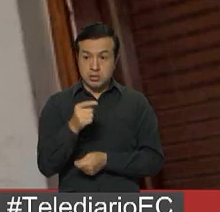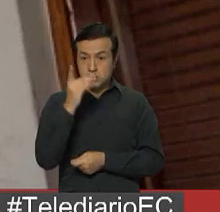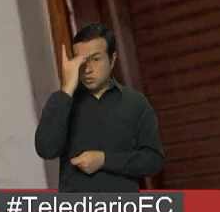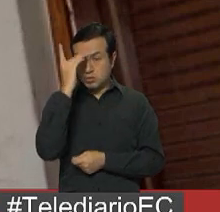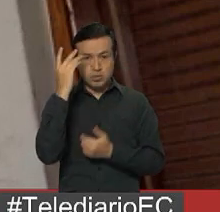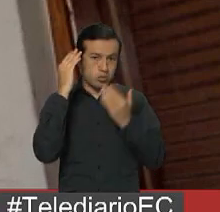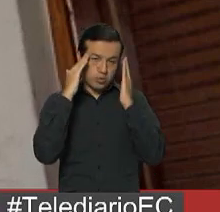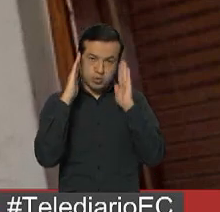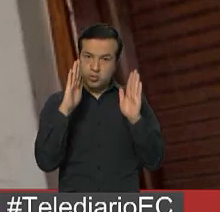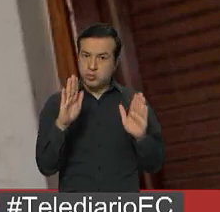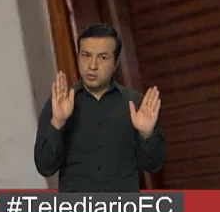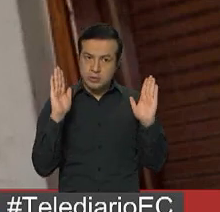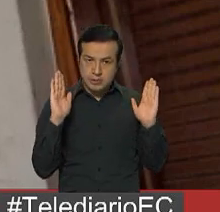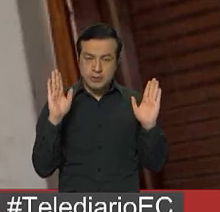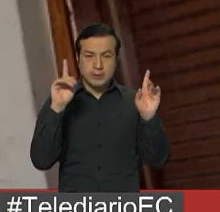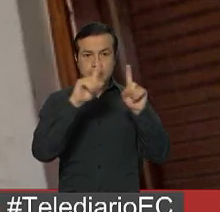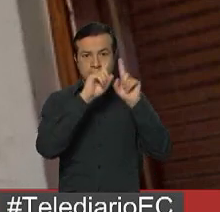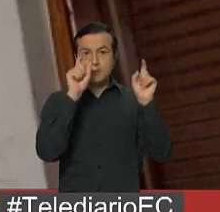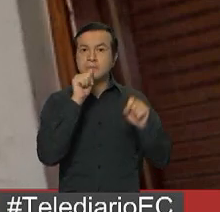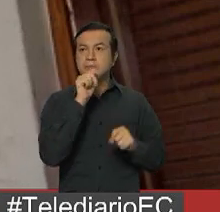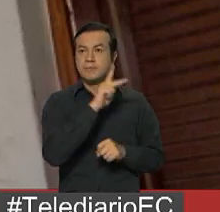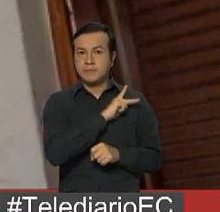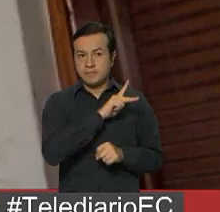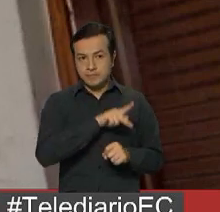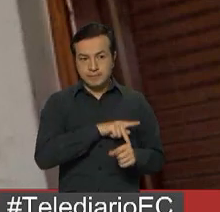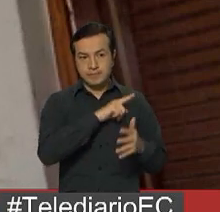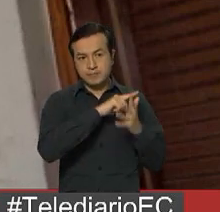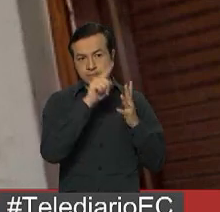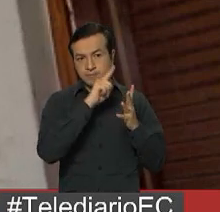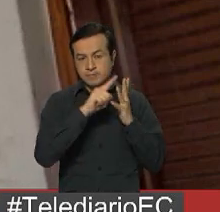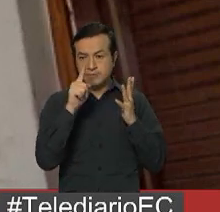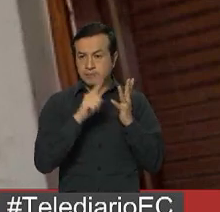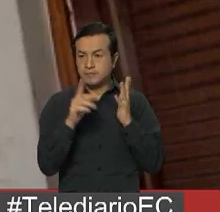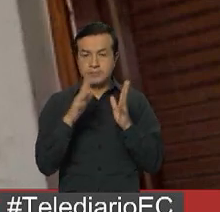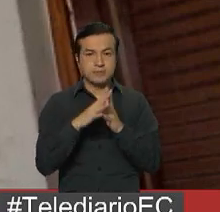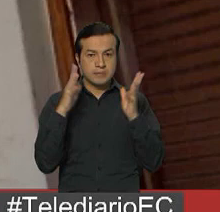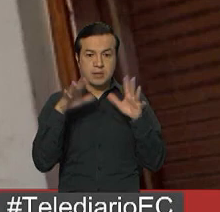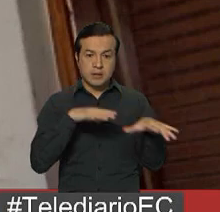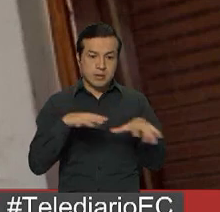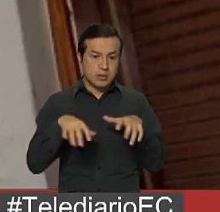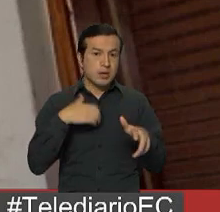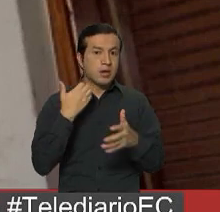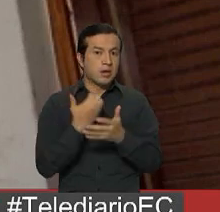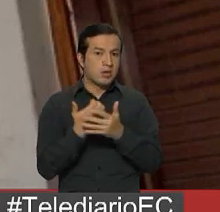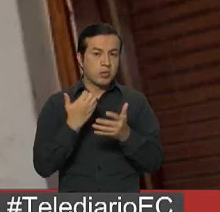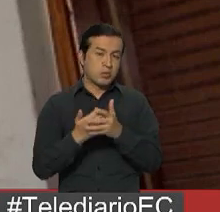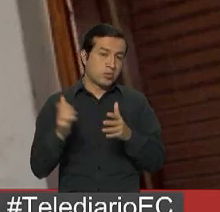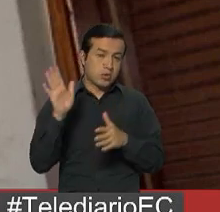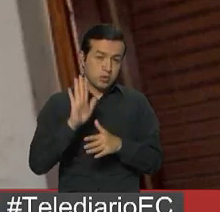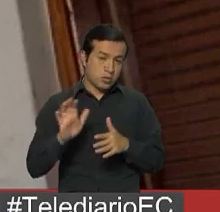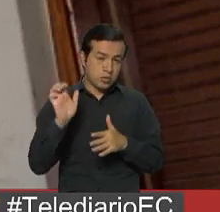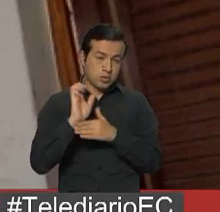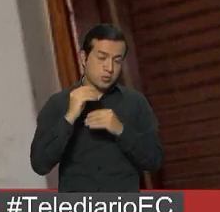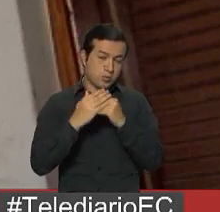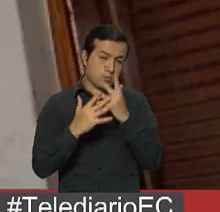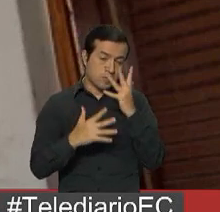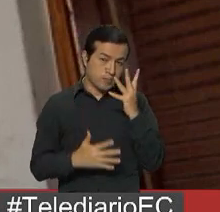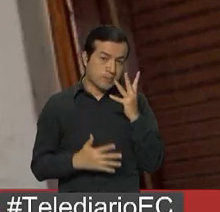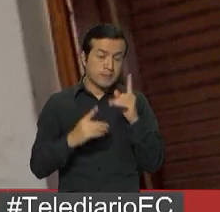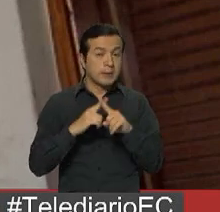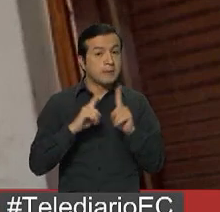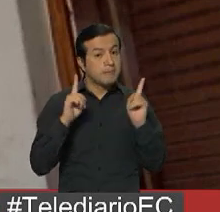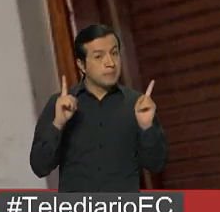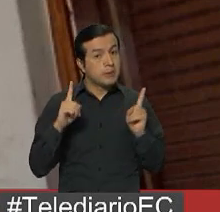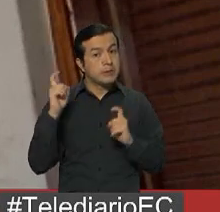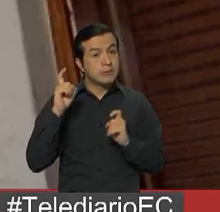pasivos porque obviamente el sector privado es diverso es amplio es muy grande las actividades económicas que en el país son diversas pero sin duda